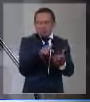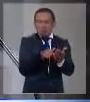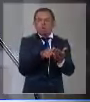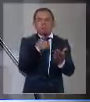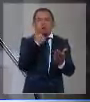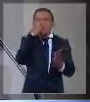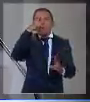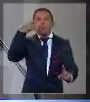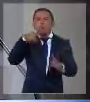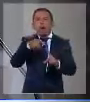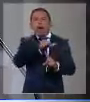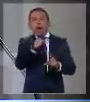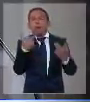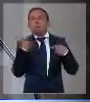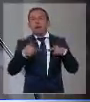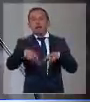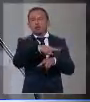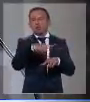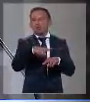y tiene